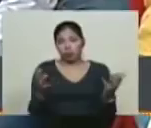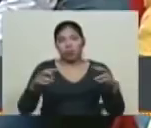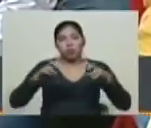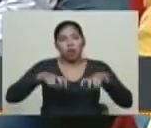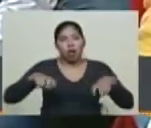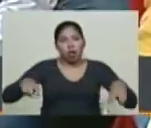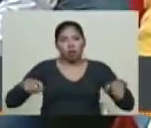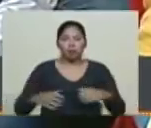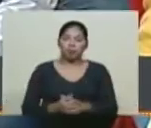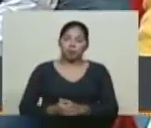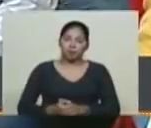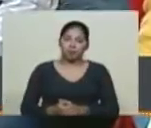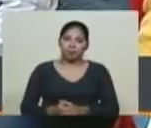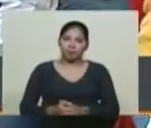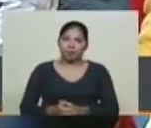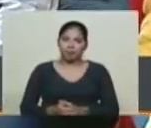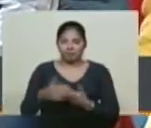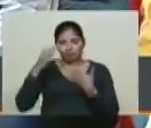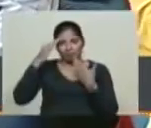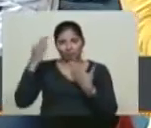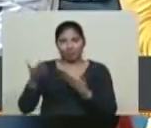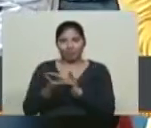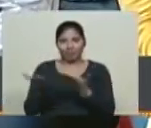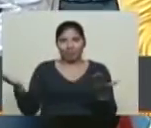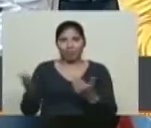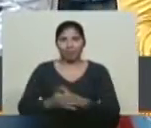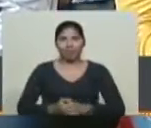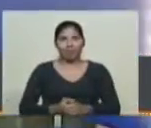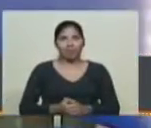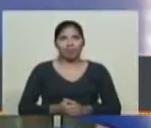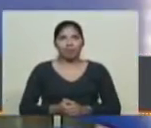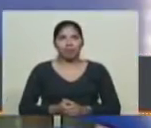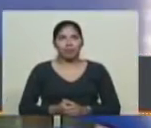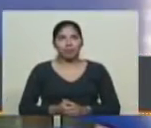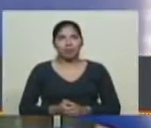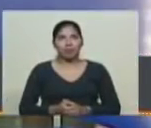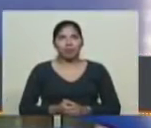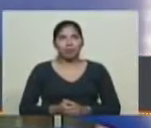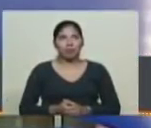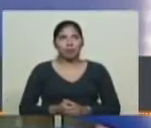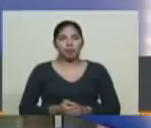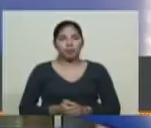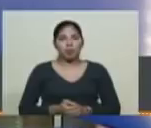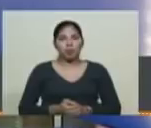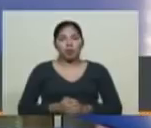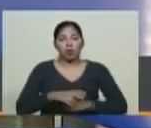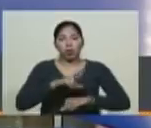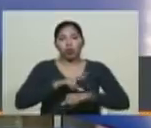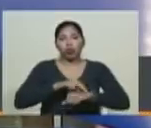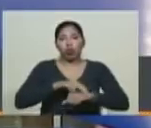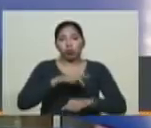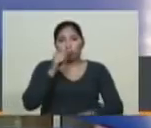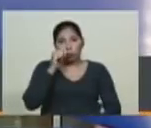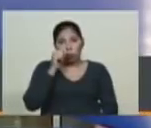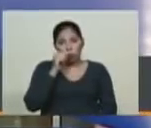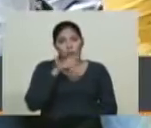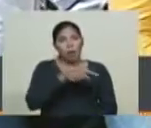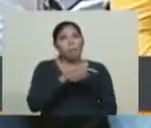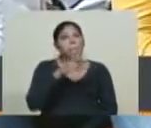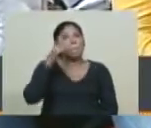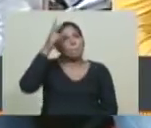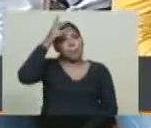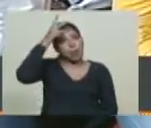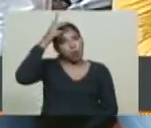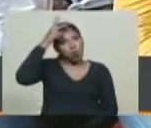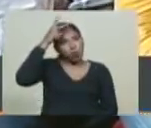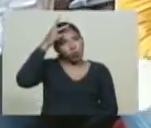este Día de Trabajo por la Salud. Me refiero al doctor José Moya, del Perú, representante